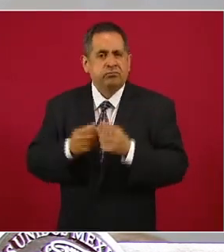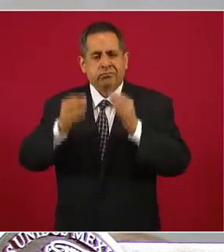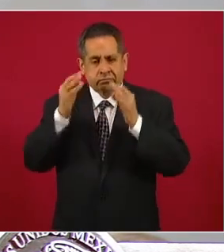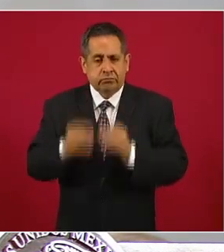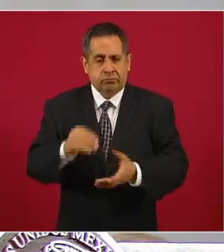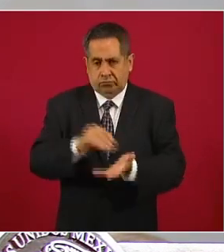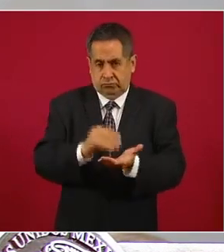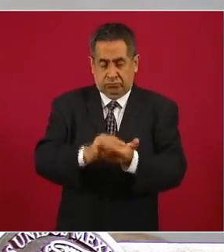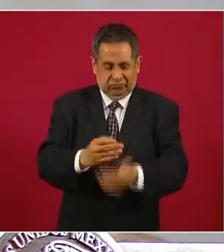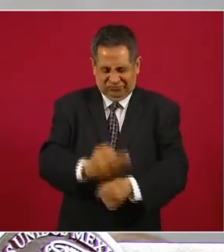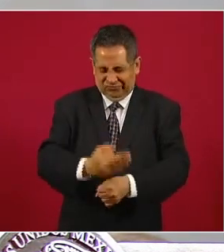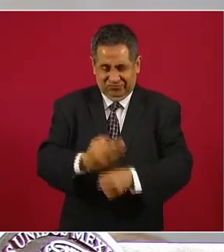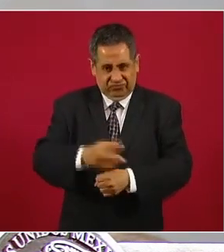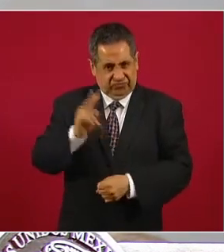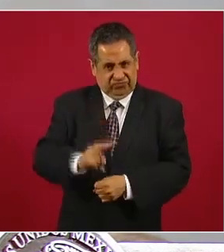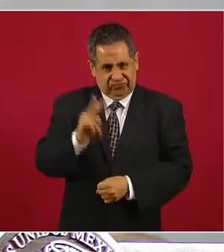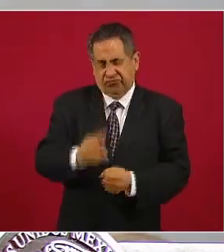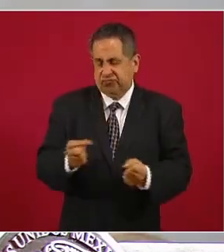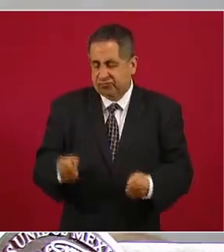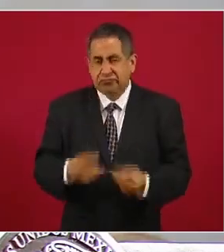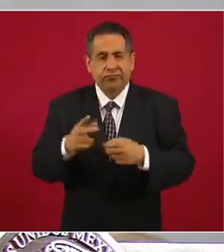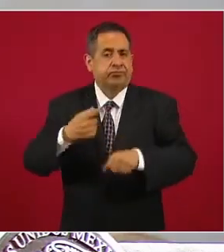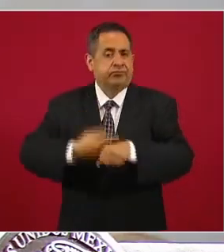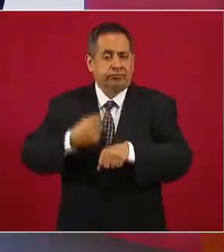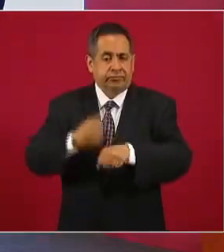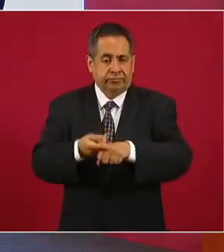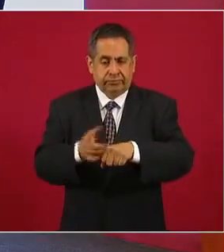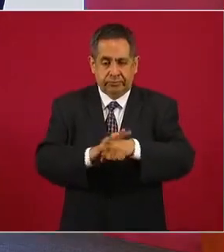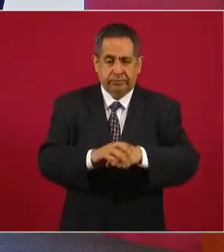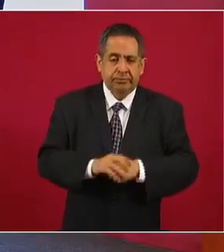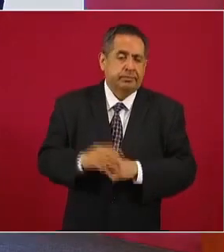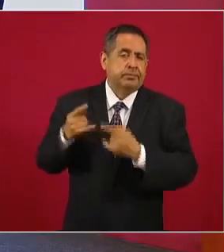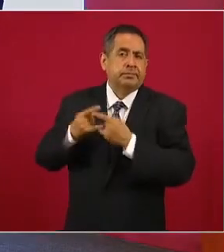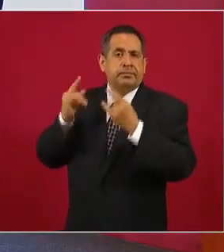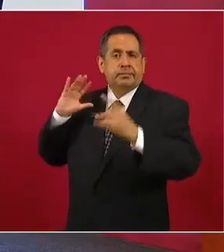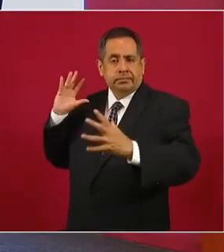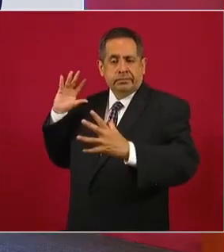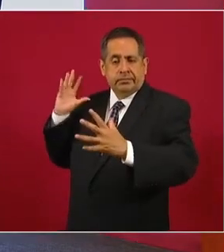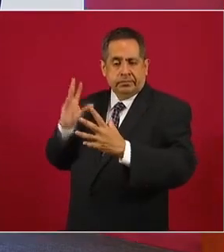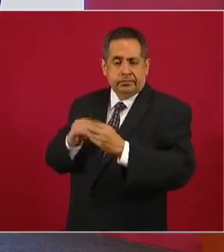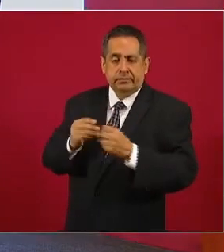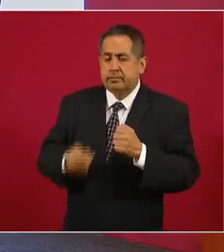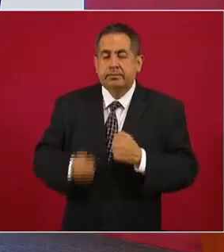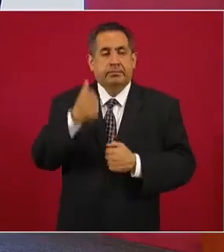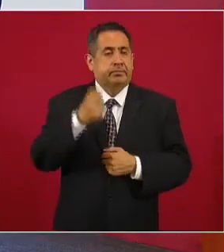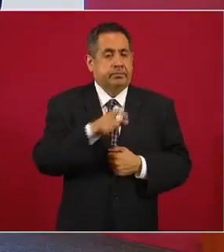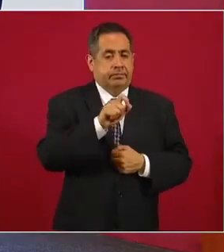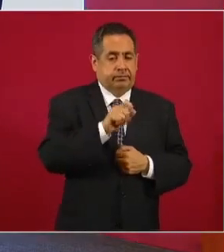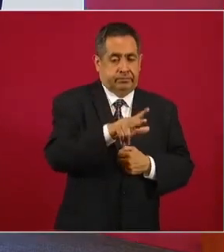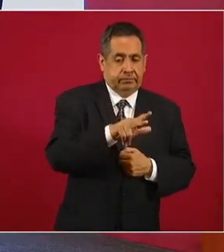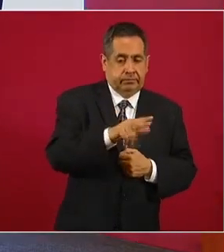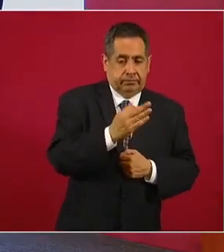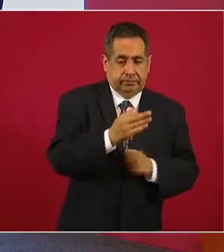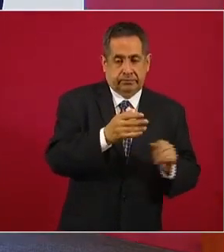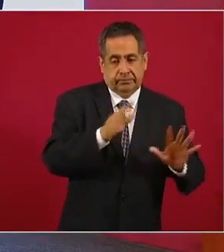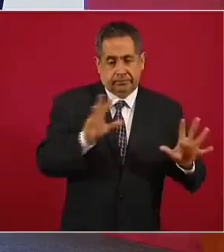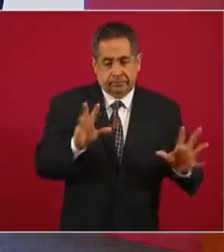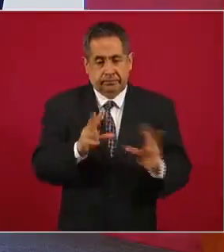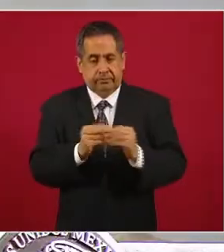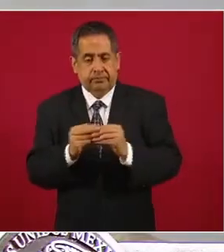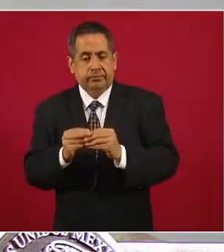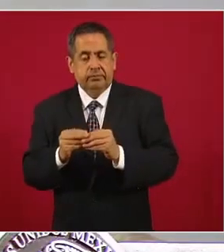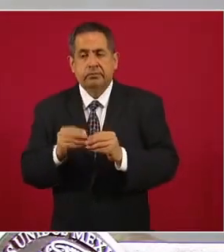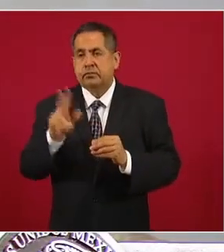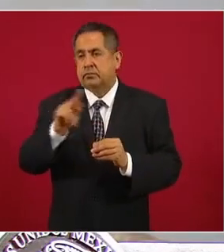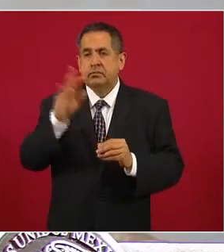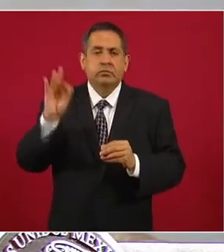están activos? ¿Cuánto es la epidemia activa? Los demás son los casos históricos, empezaron el 28 de febrero y el 80%